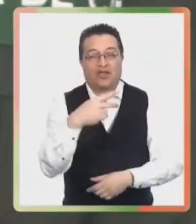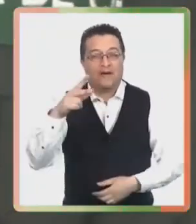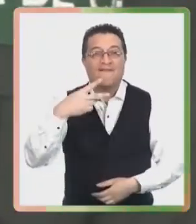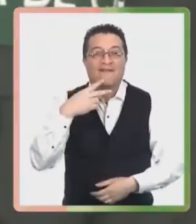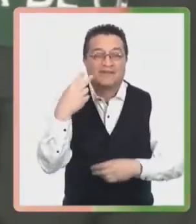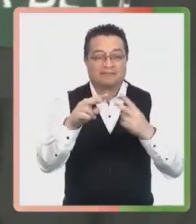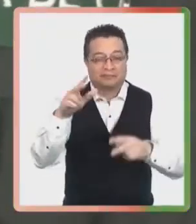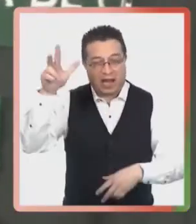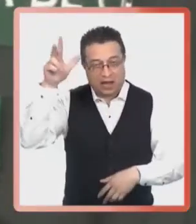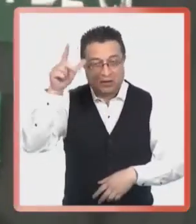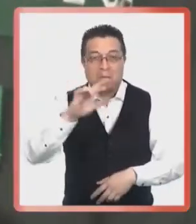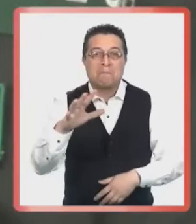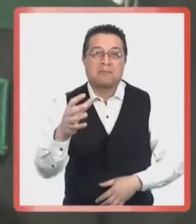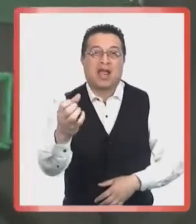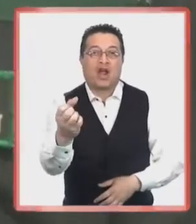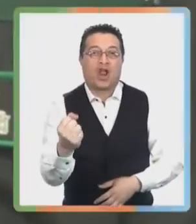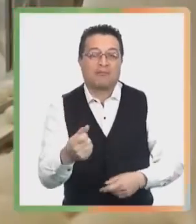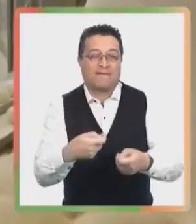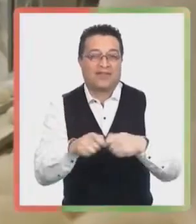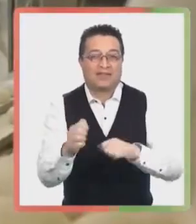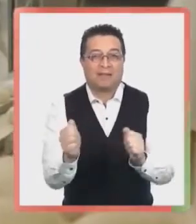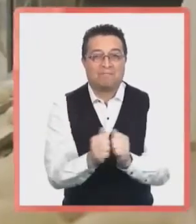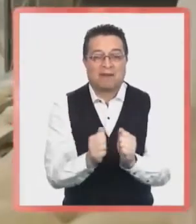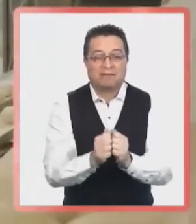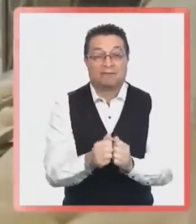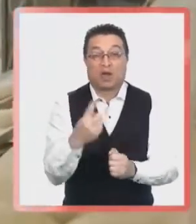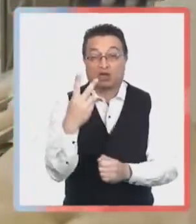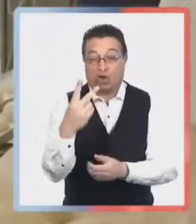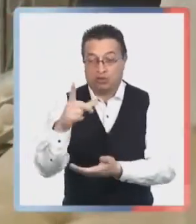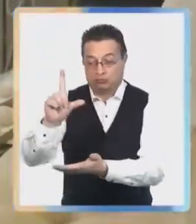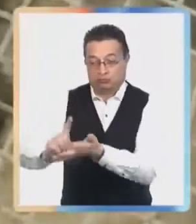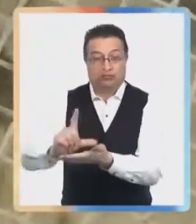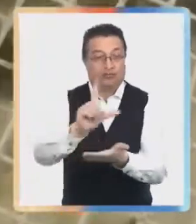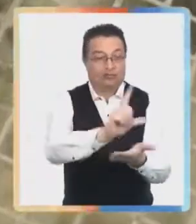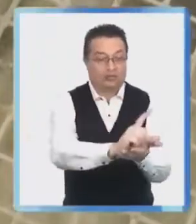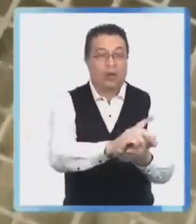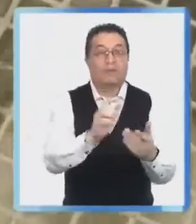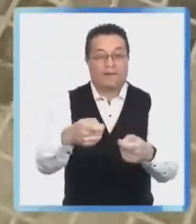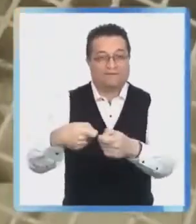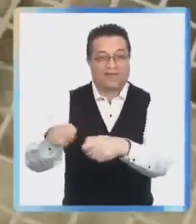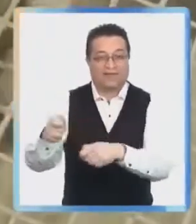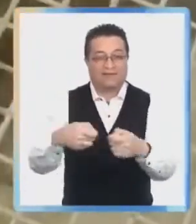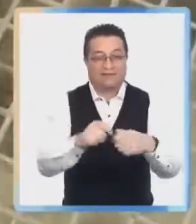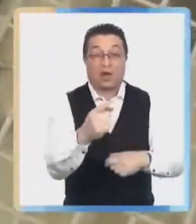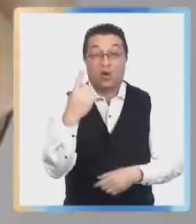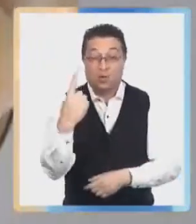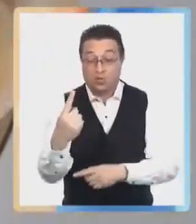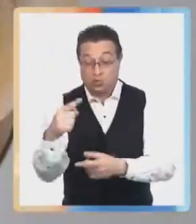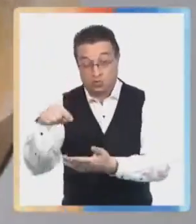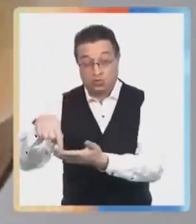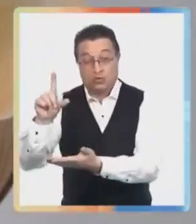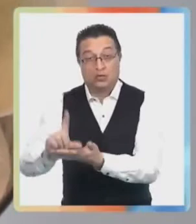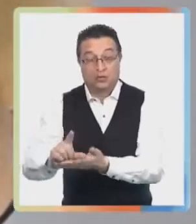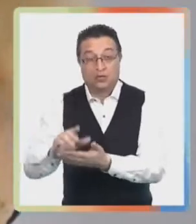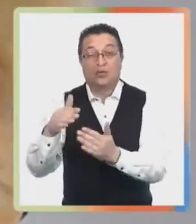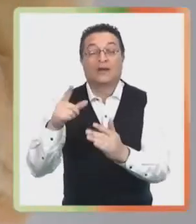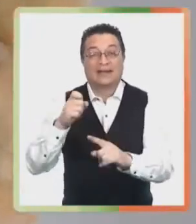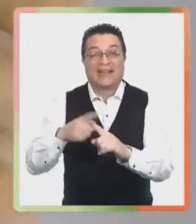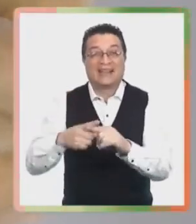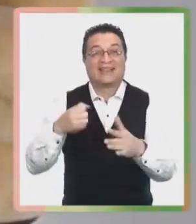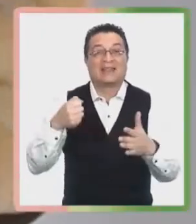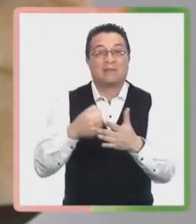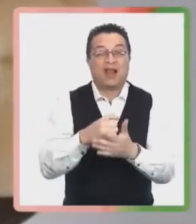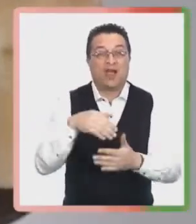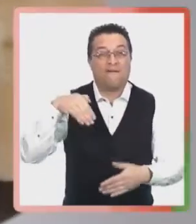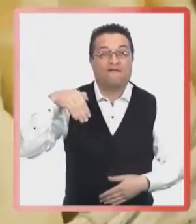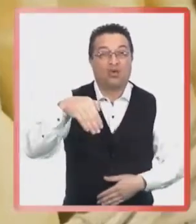mesa de los aiceninos a un valor más accesible. Serán 2 puntos los que se habilitarán para la venta, uno de ellos ubicado en el